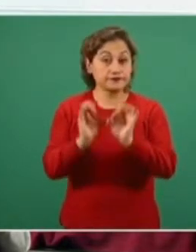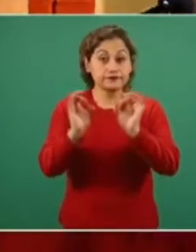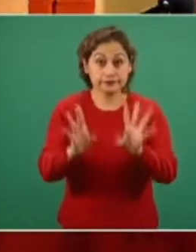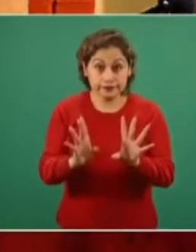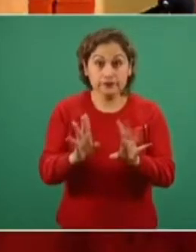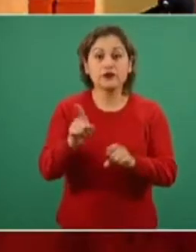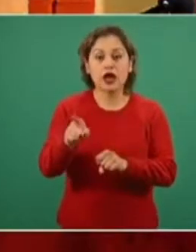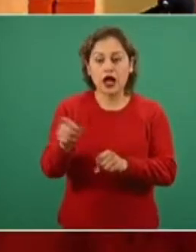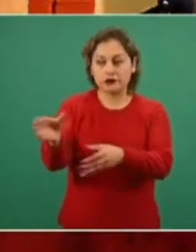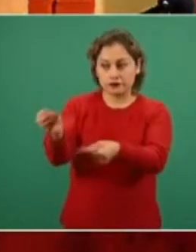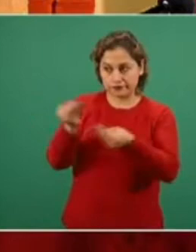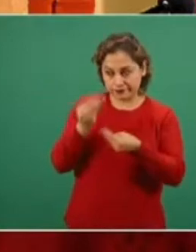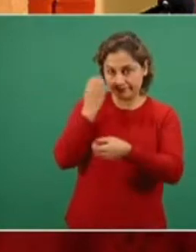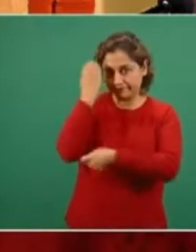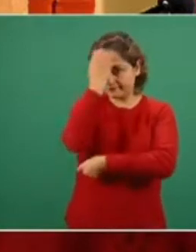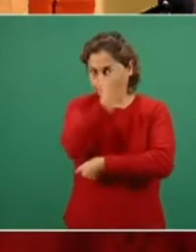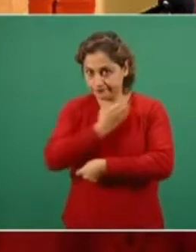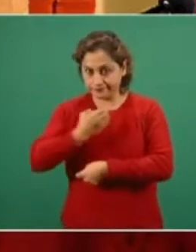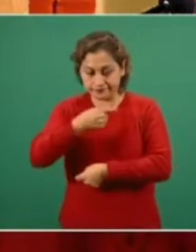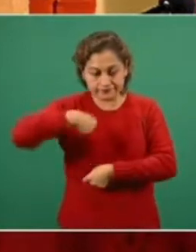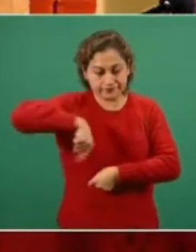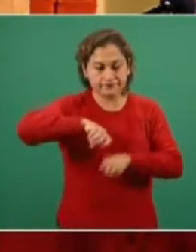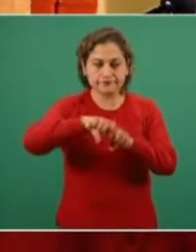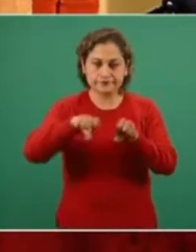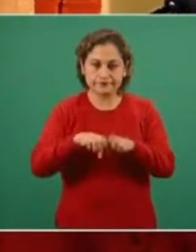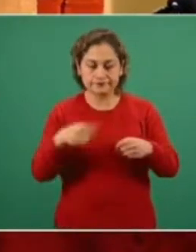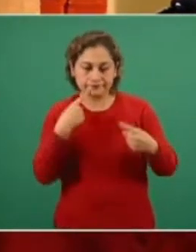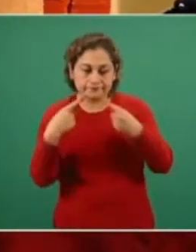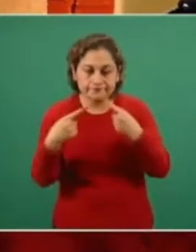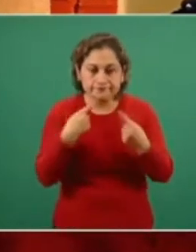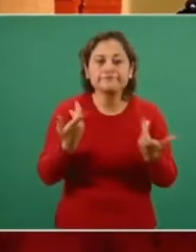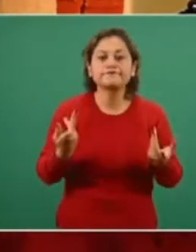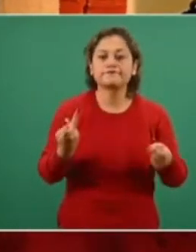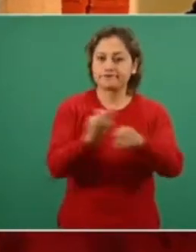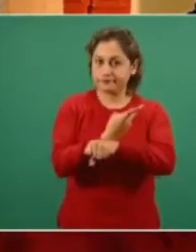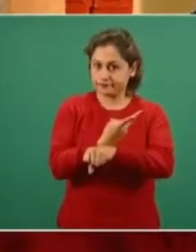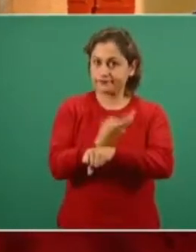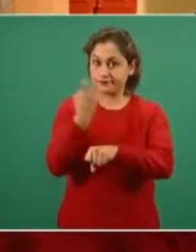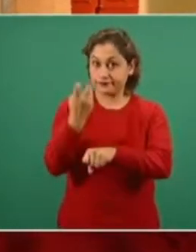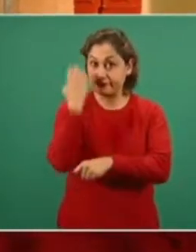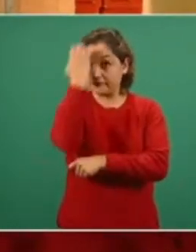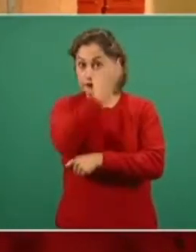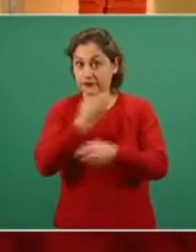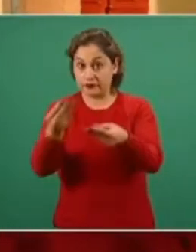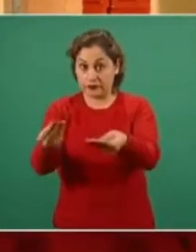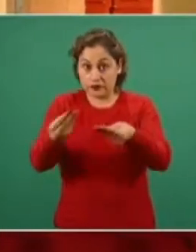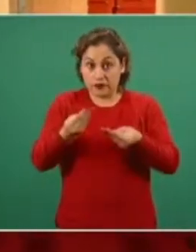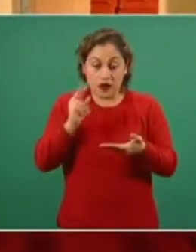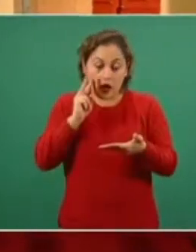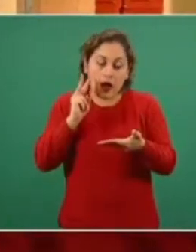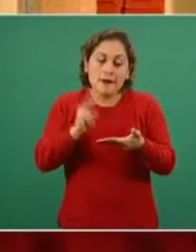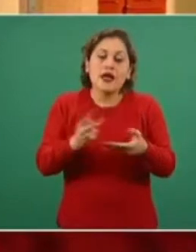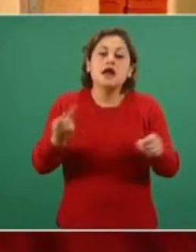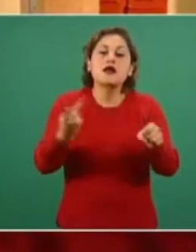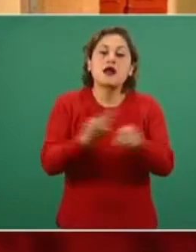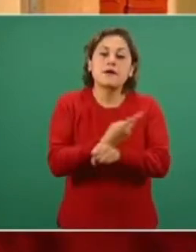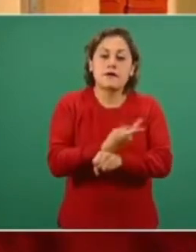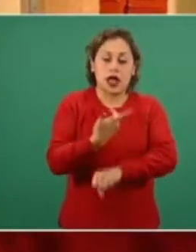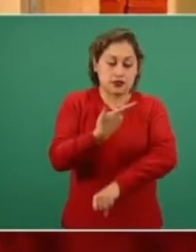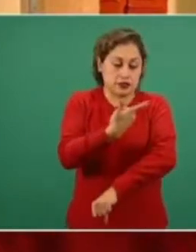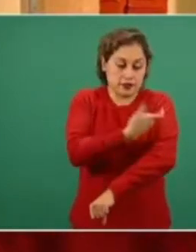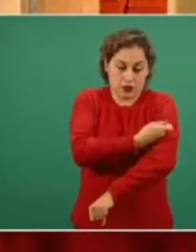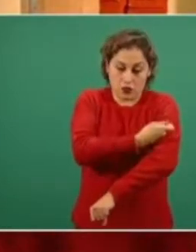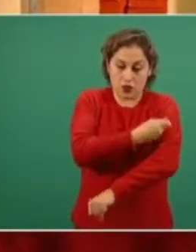necesarios. El propósito principal de estos estudios es realmente ver la asociación causal entre la vacuna y el